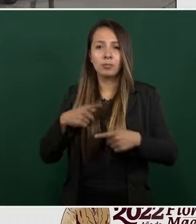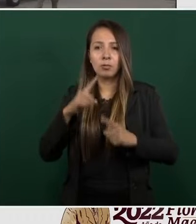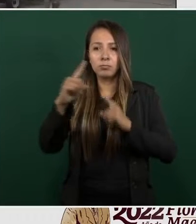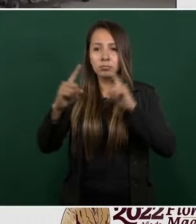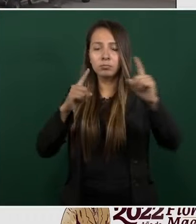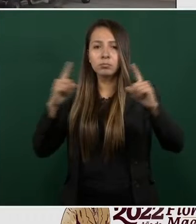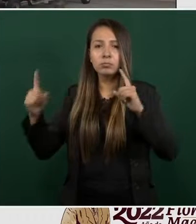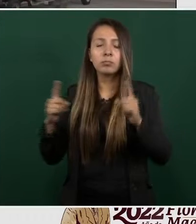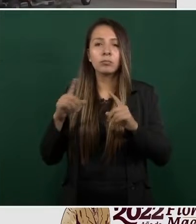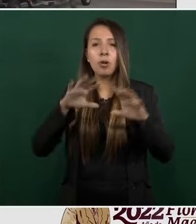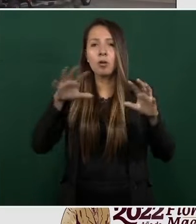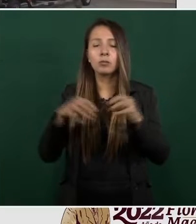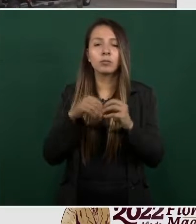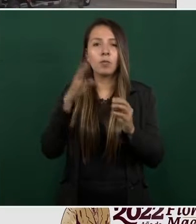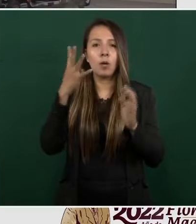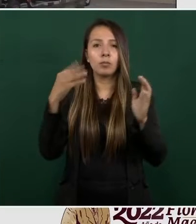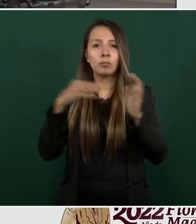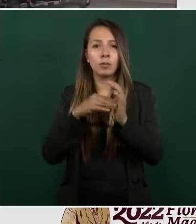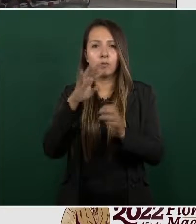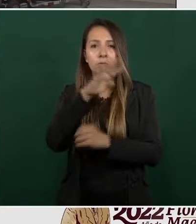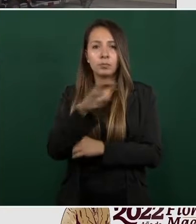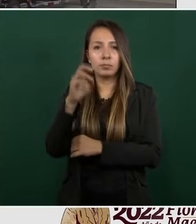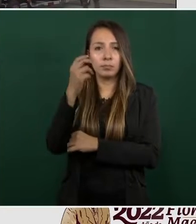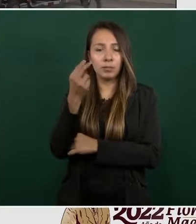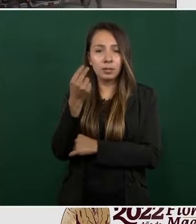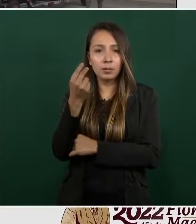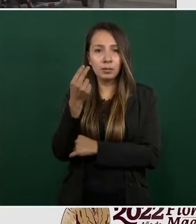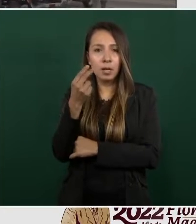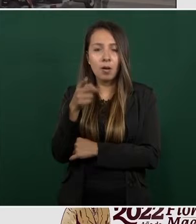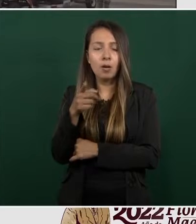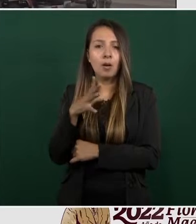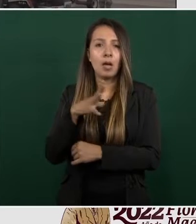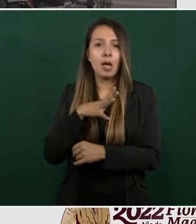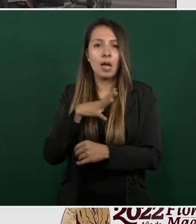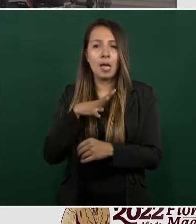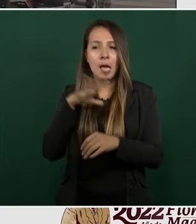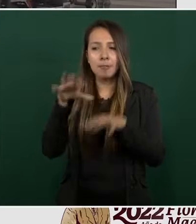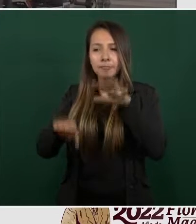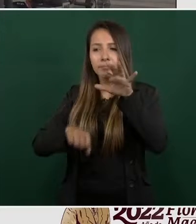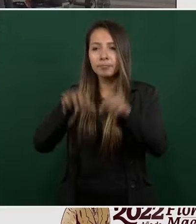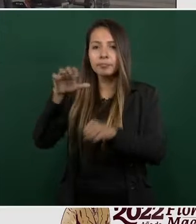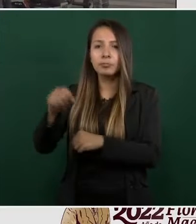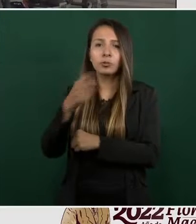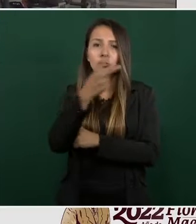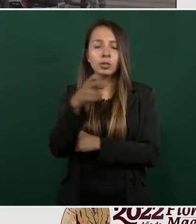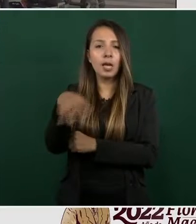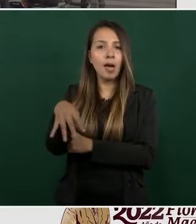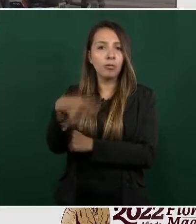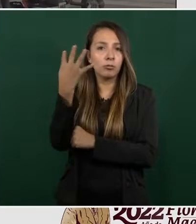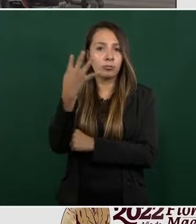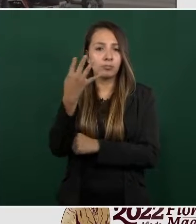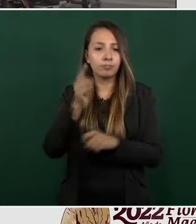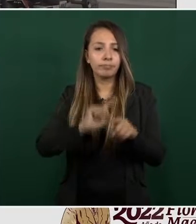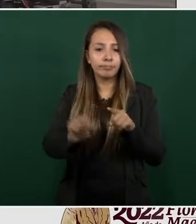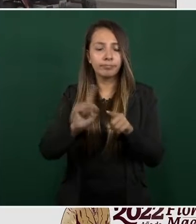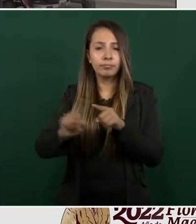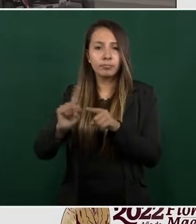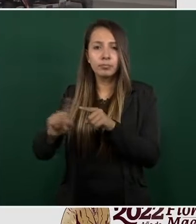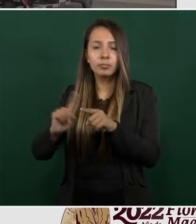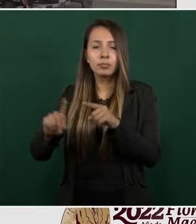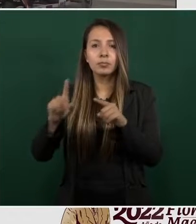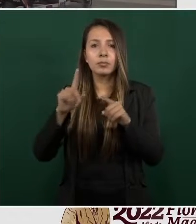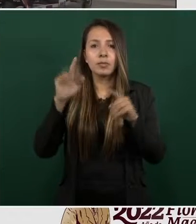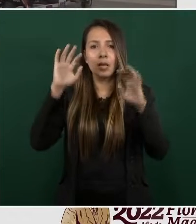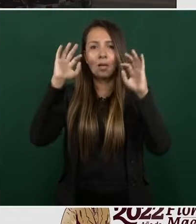totales 4,425, las municiones aseguradas 214 piezas, en migración no